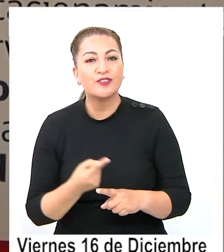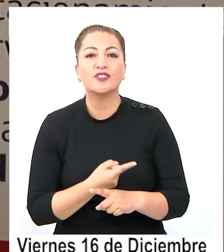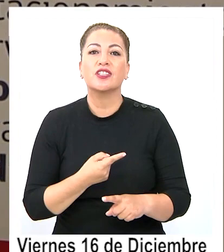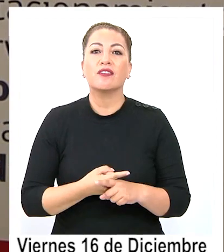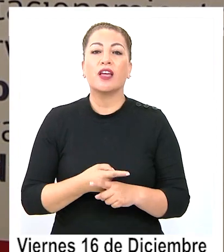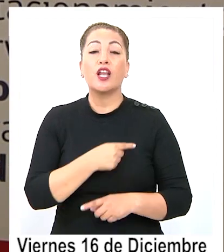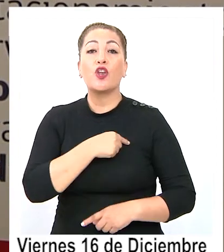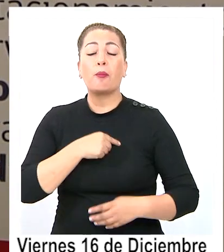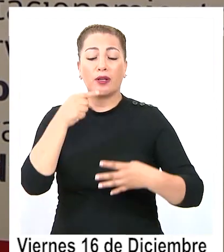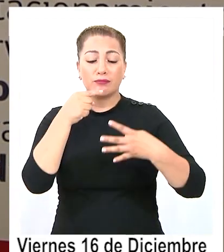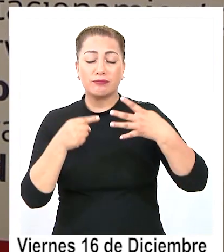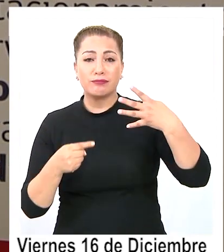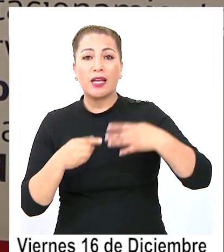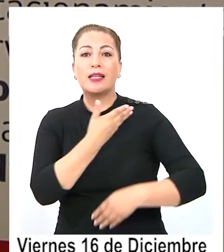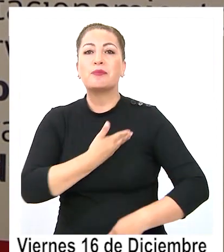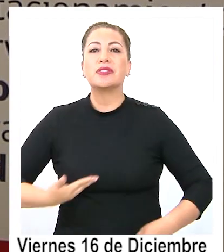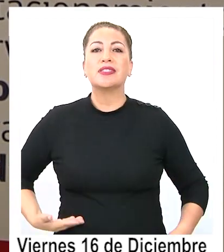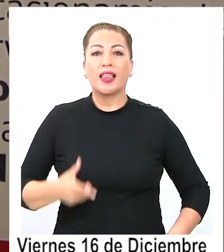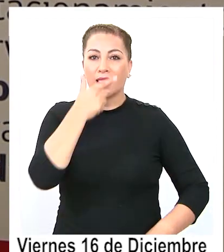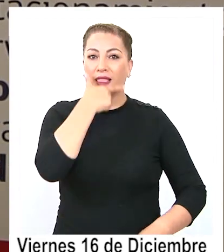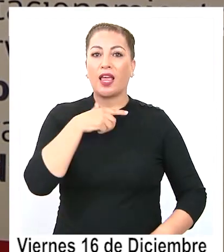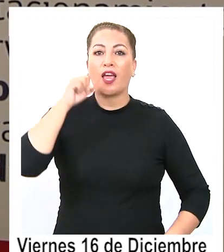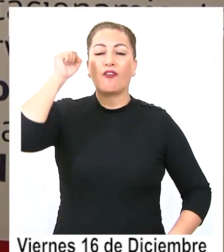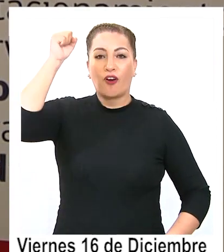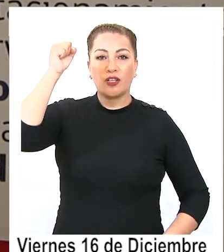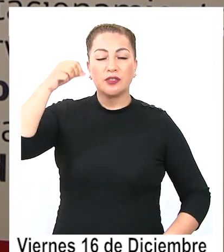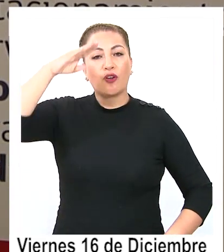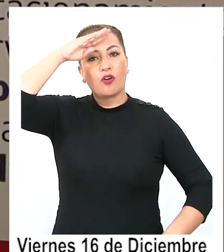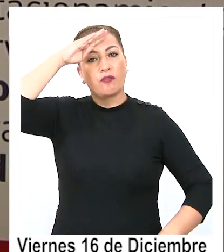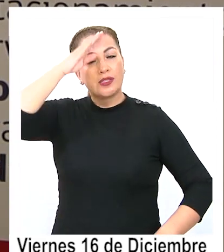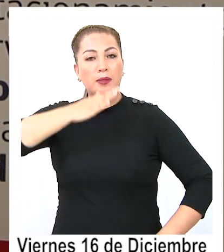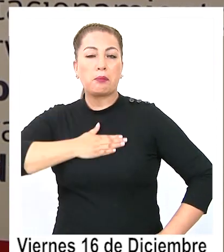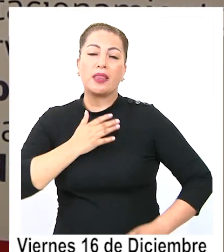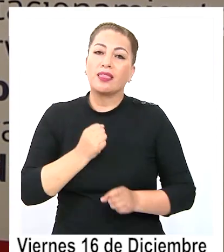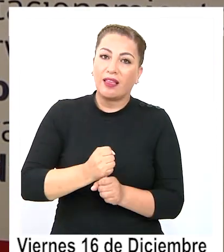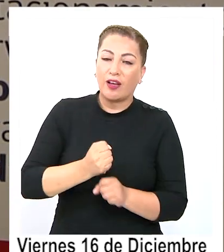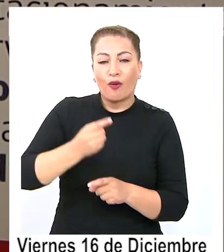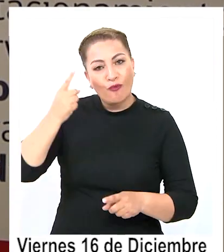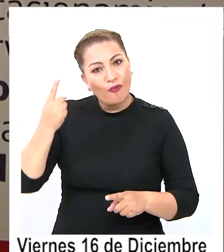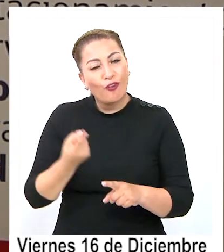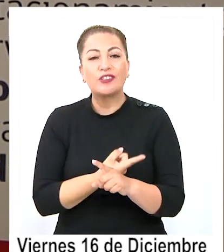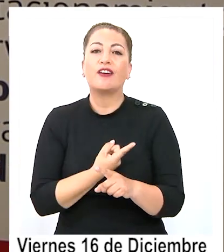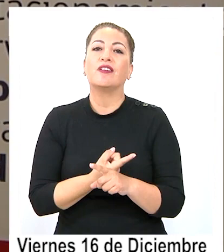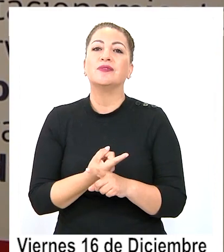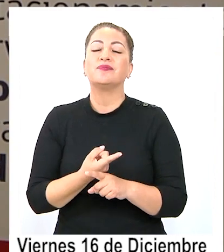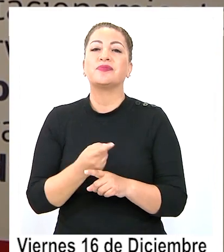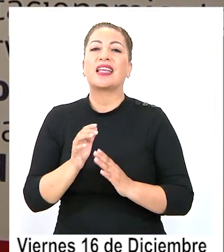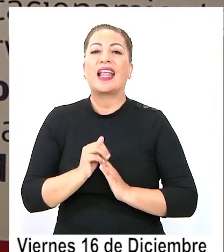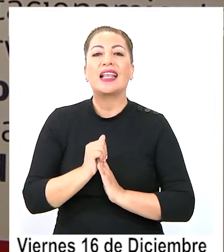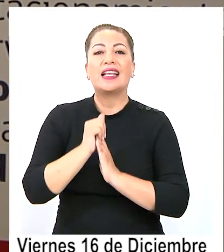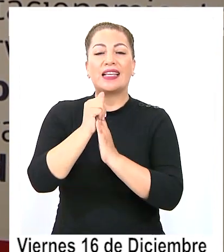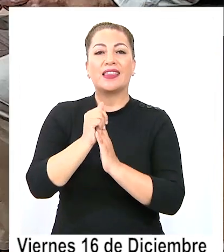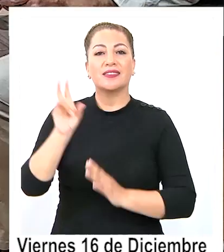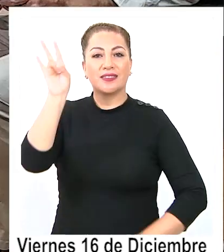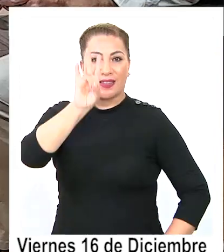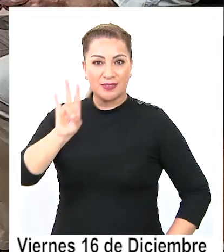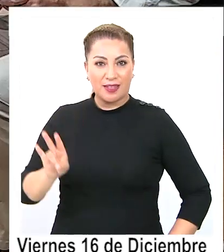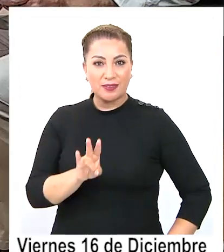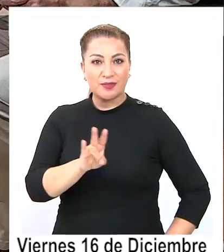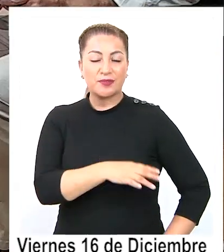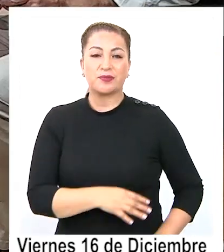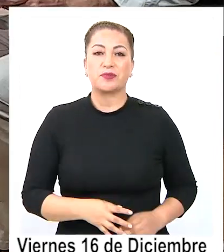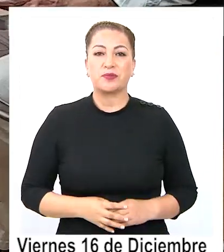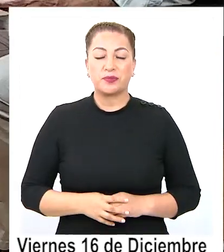quedé en la nómina final y el presidente Gabriel Boric ha confiado en mí para volver a liderar el Servicio Nacional de